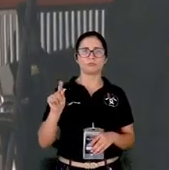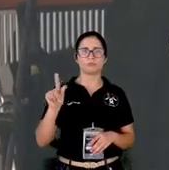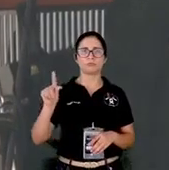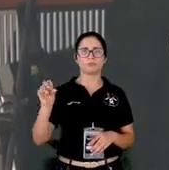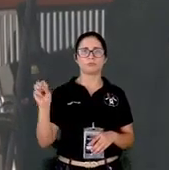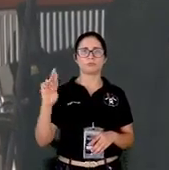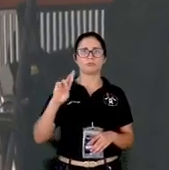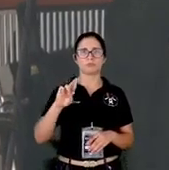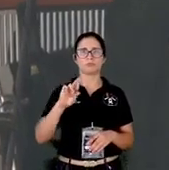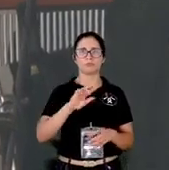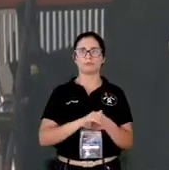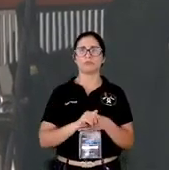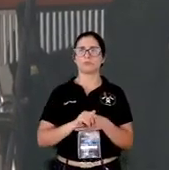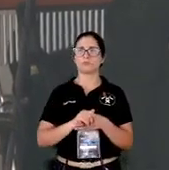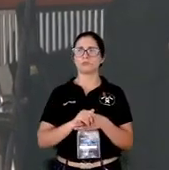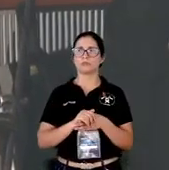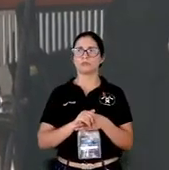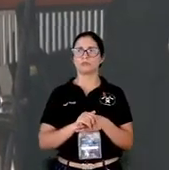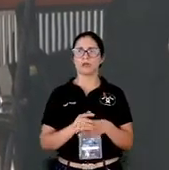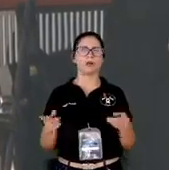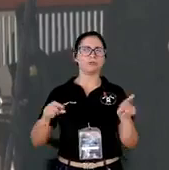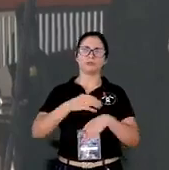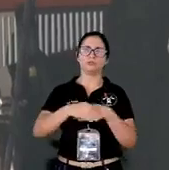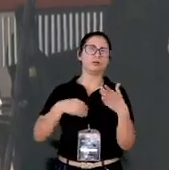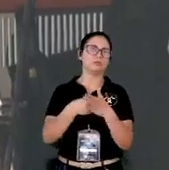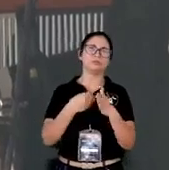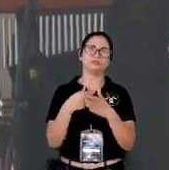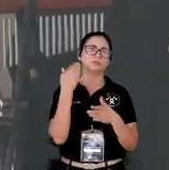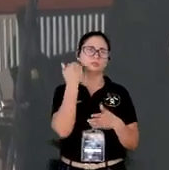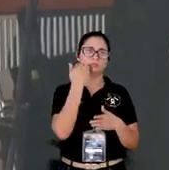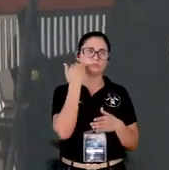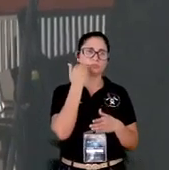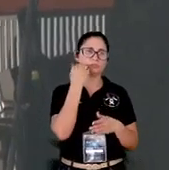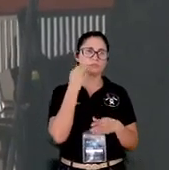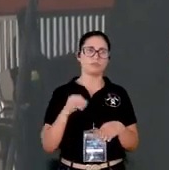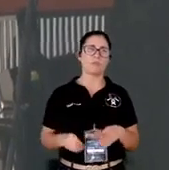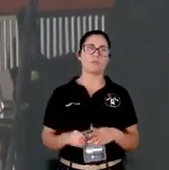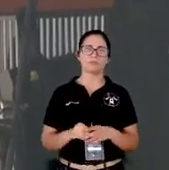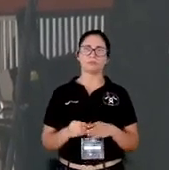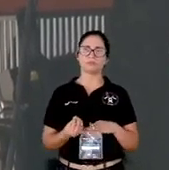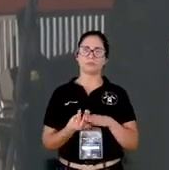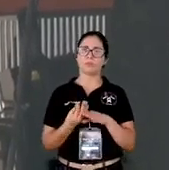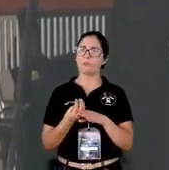Soto, nuestras auxiliares. Un saludo muy